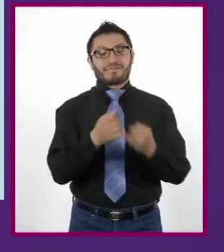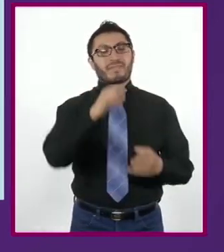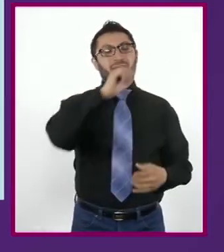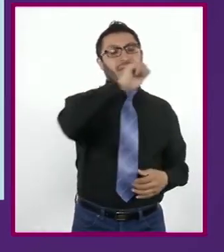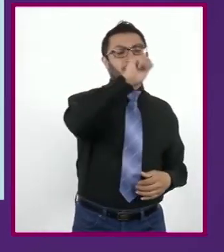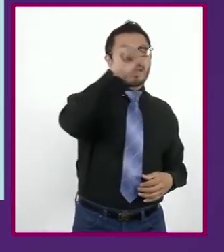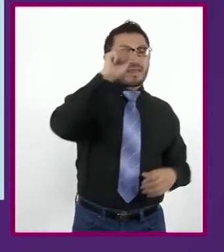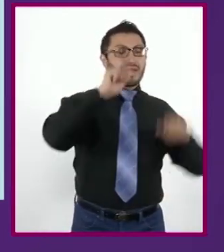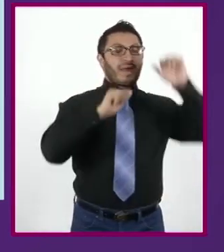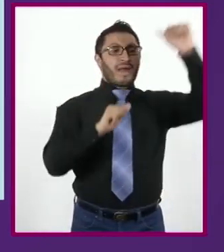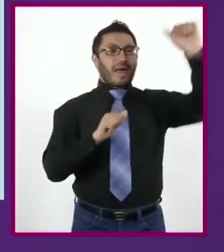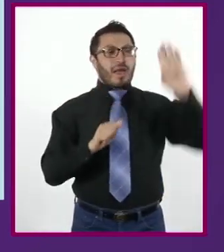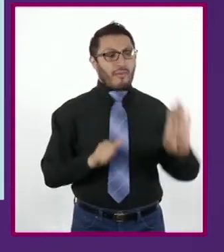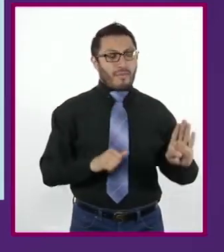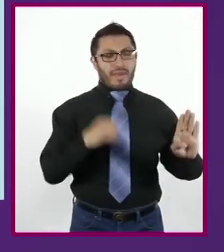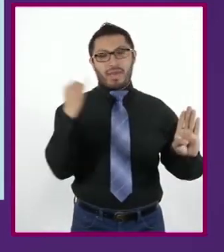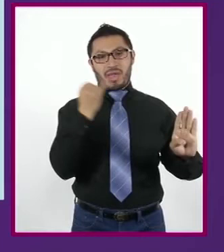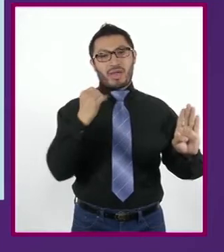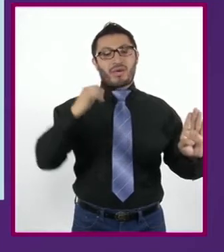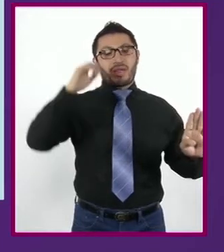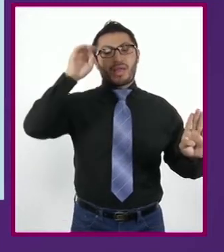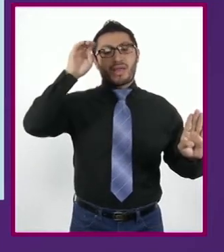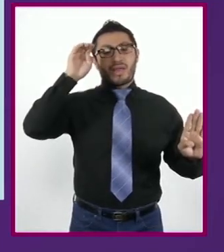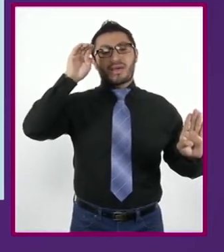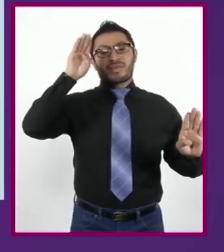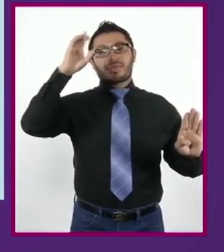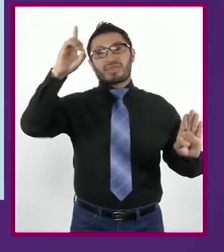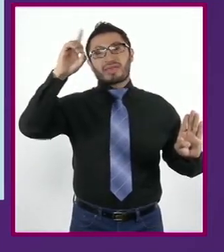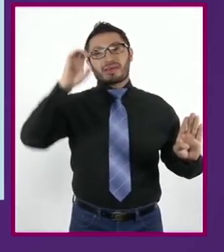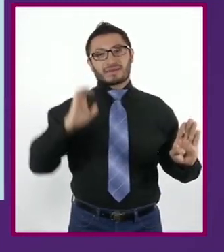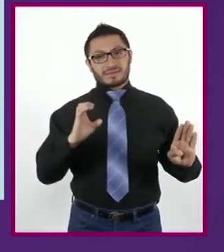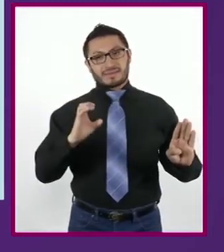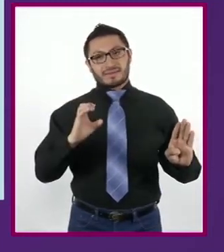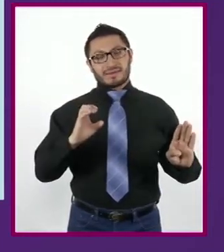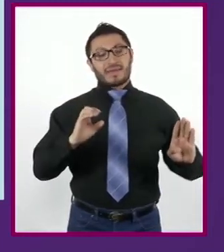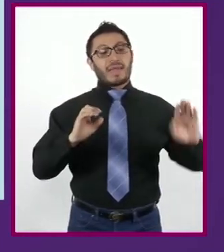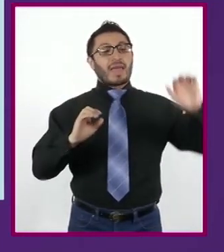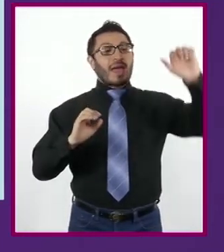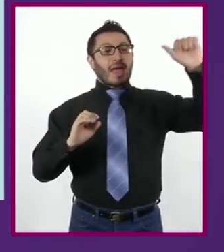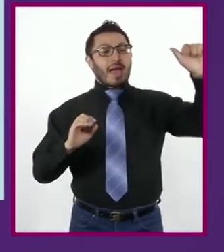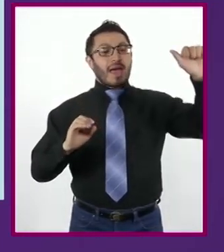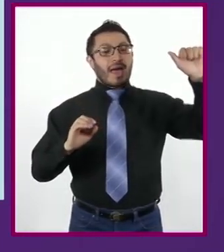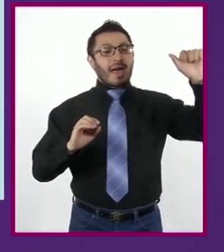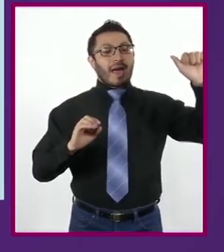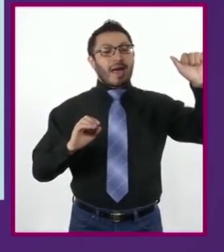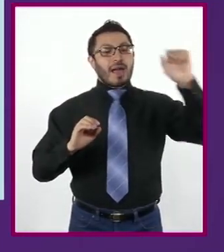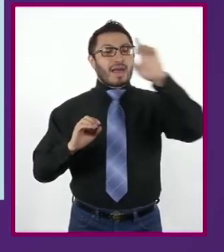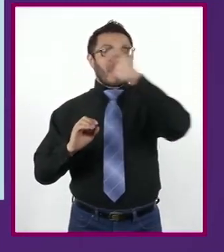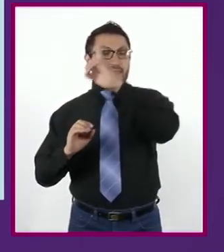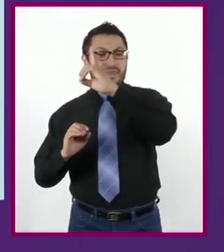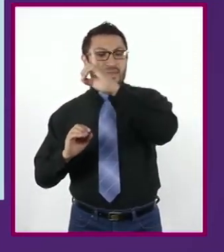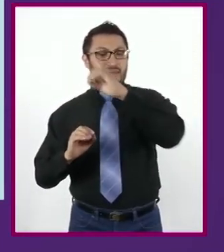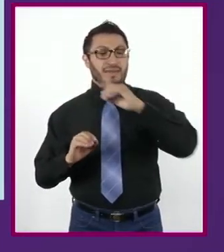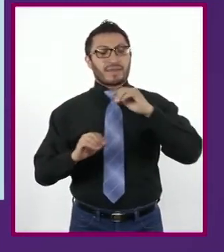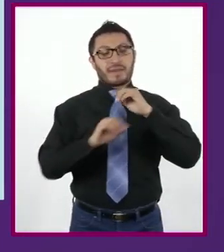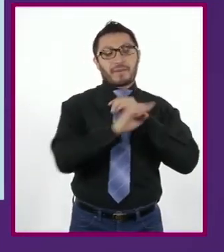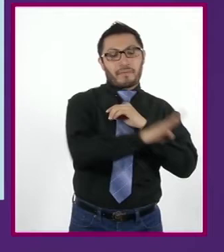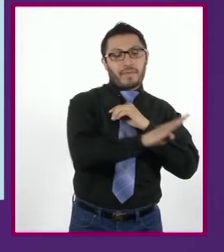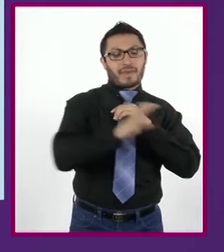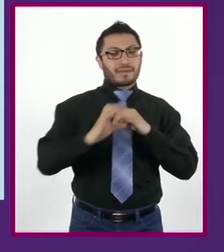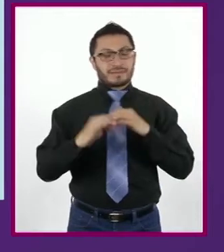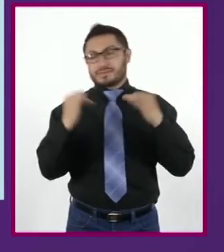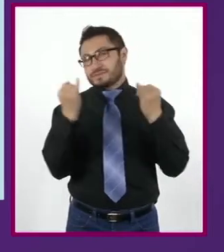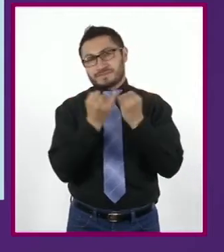AD es paralelo con BC y AB es paralelo con DC.